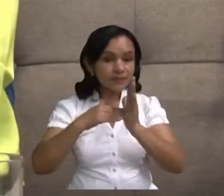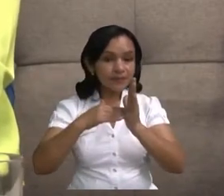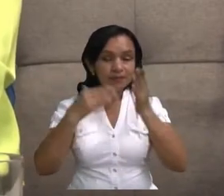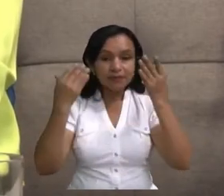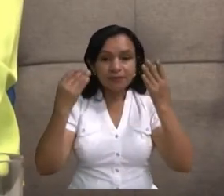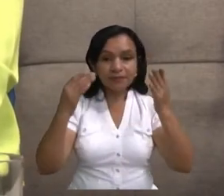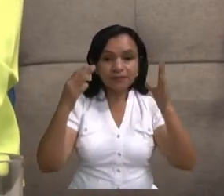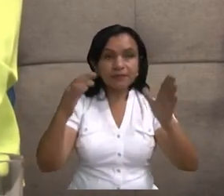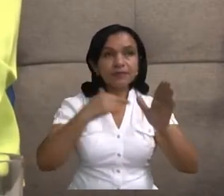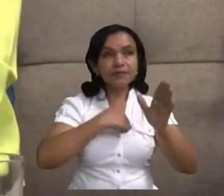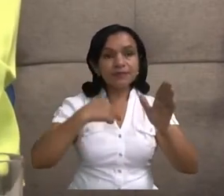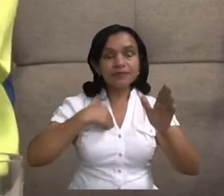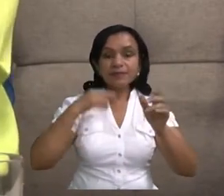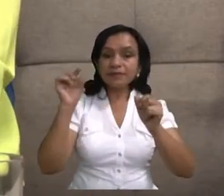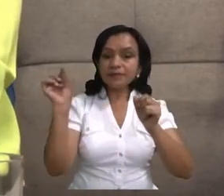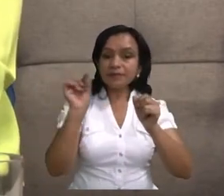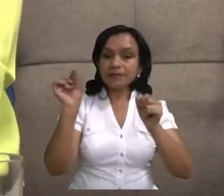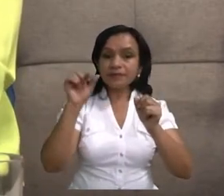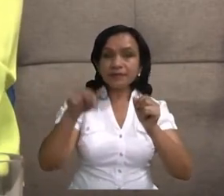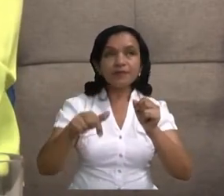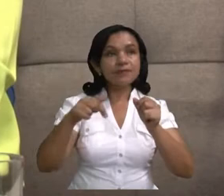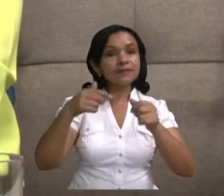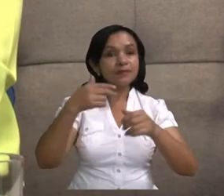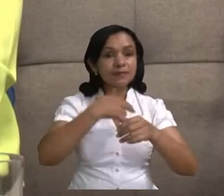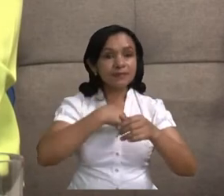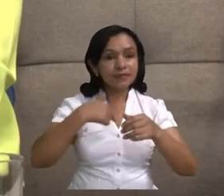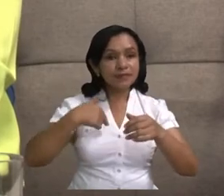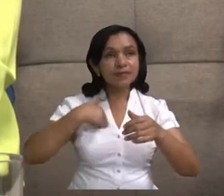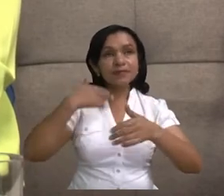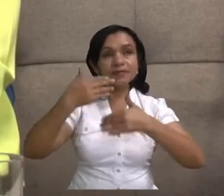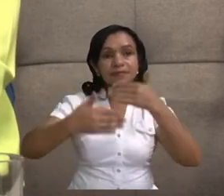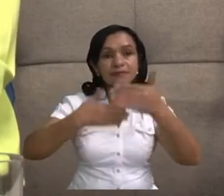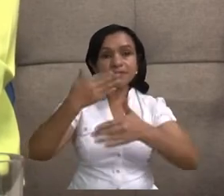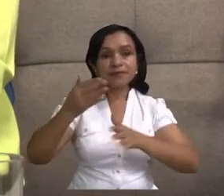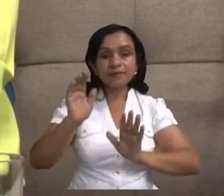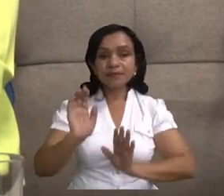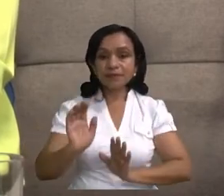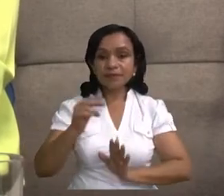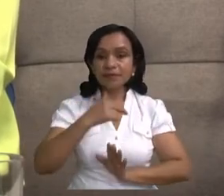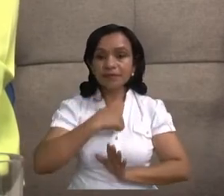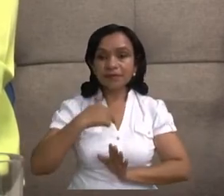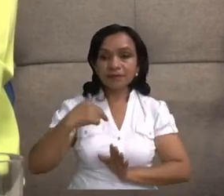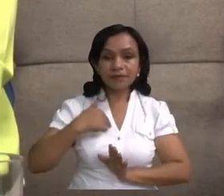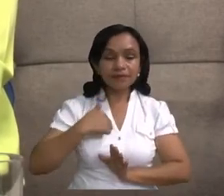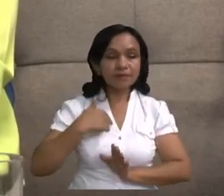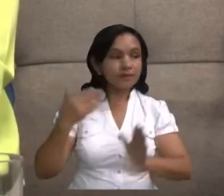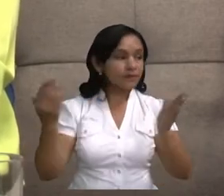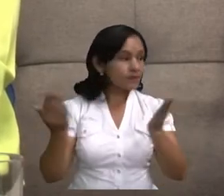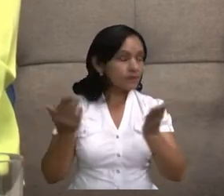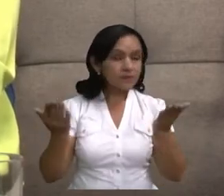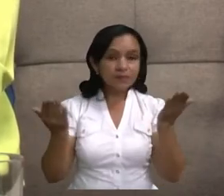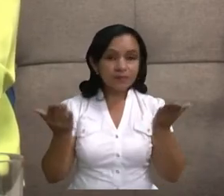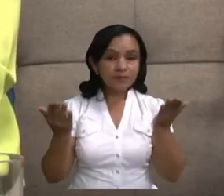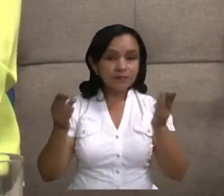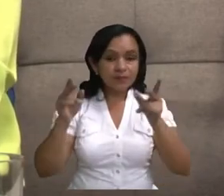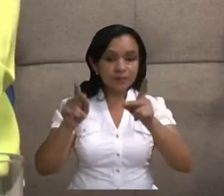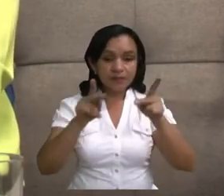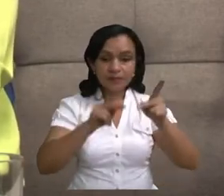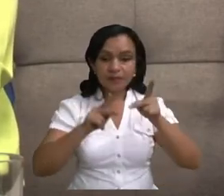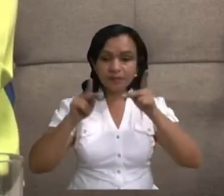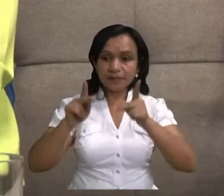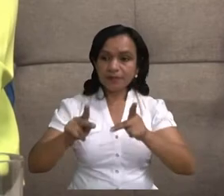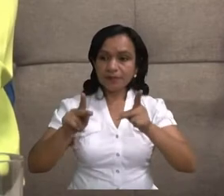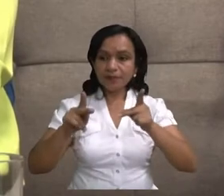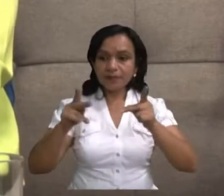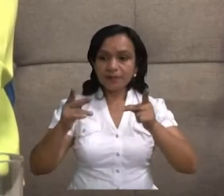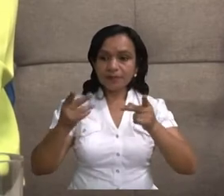aspirantes. En este momento estamos en el proceso de la selección de los candidatos para ocupar los cupos